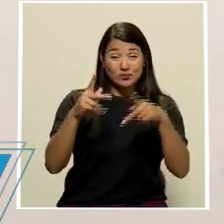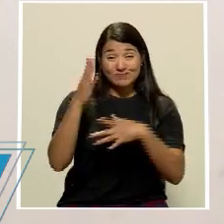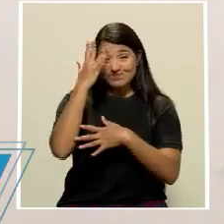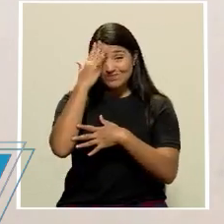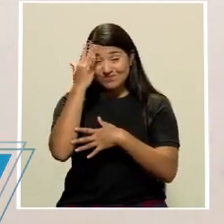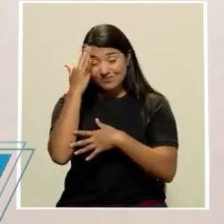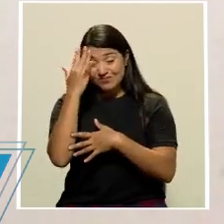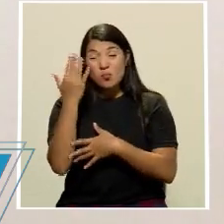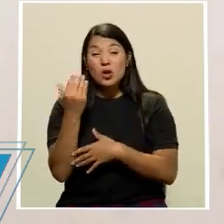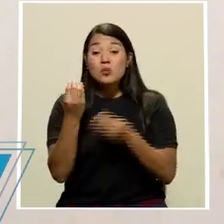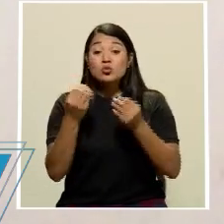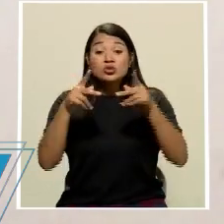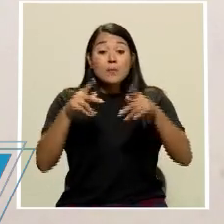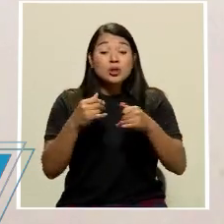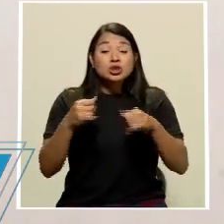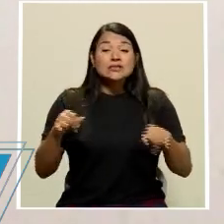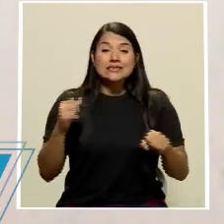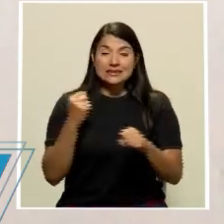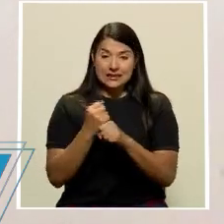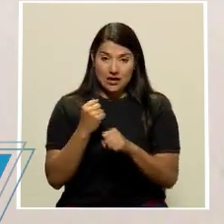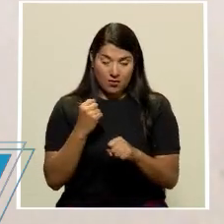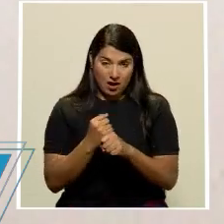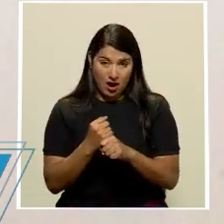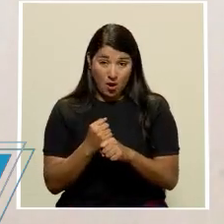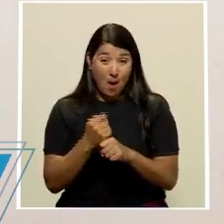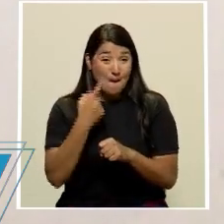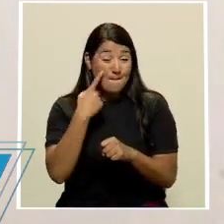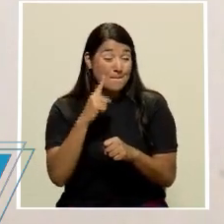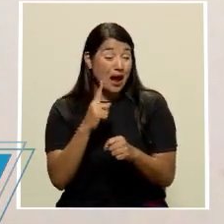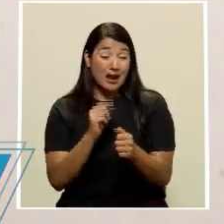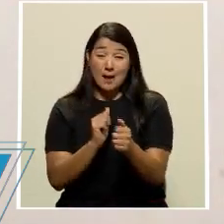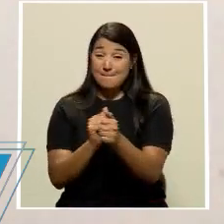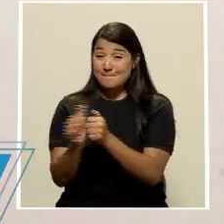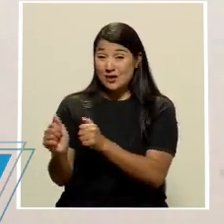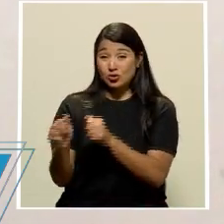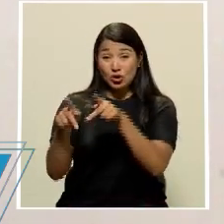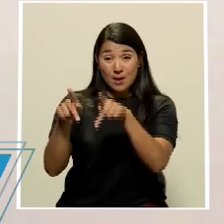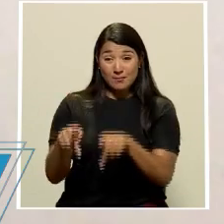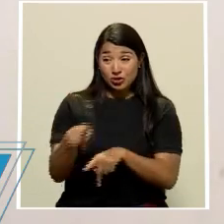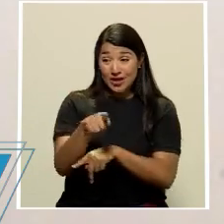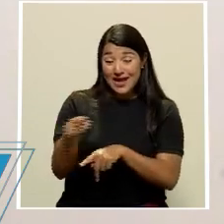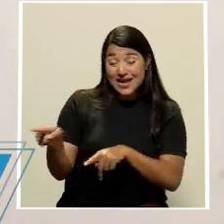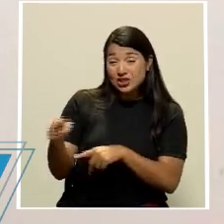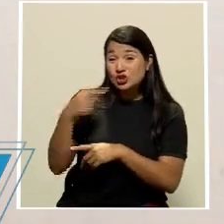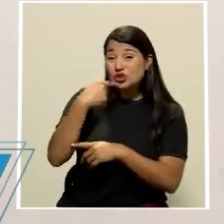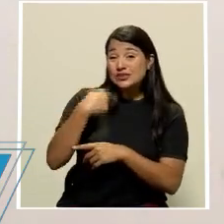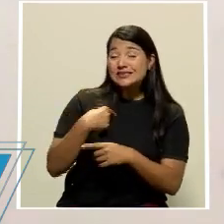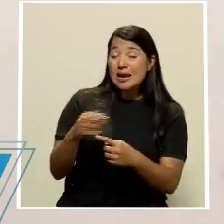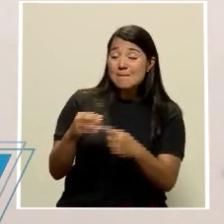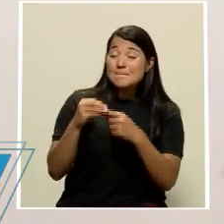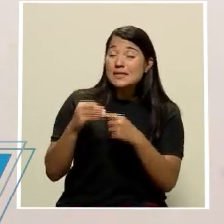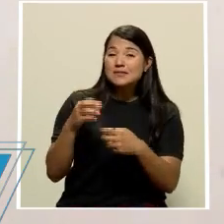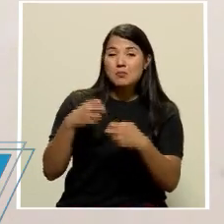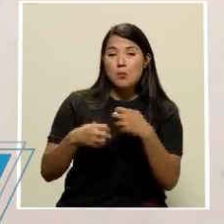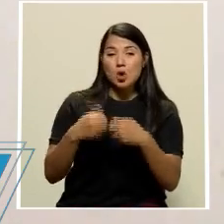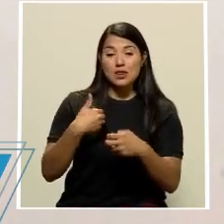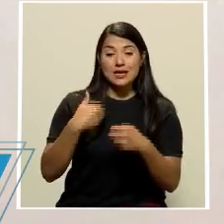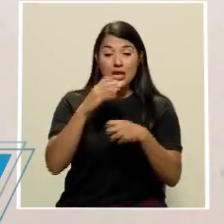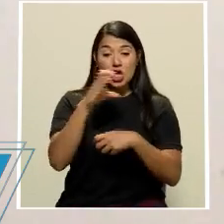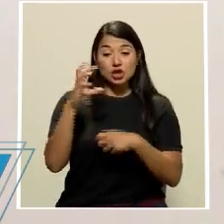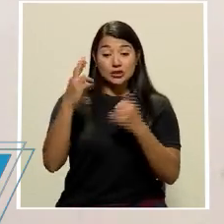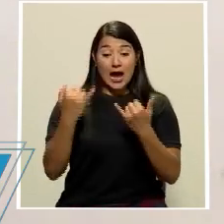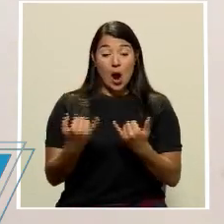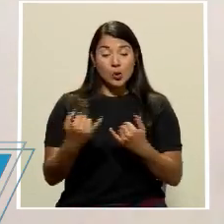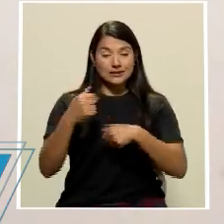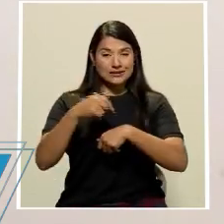En primer lugar, porque es para la mayoría de las personas encuestadas lo que ellos retratan como el principal problema del país en este